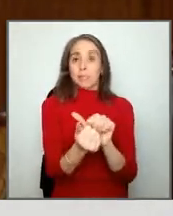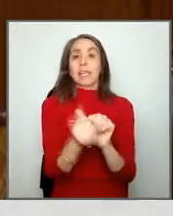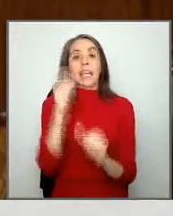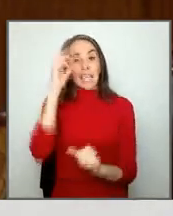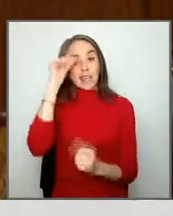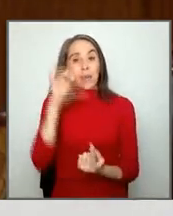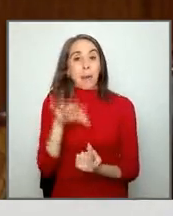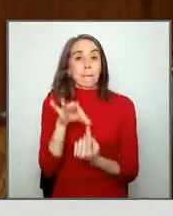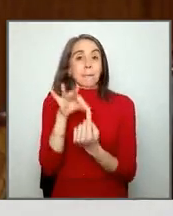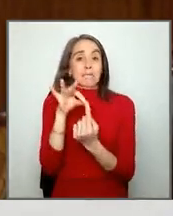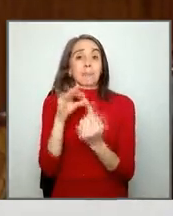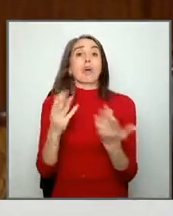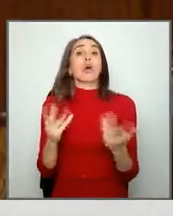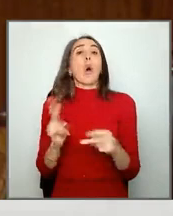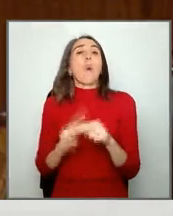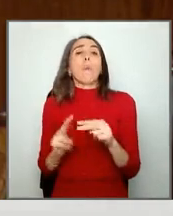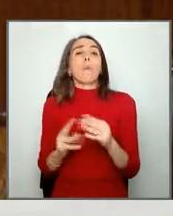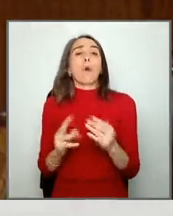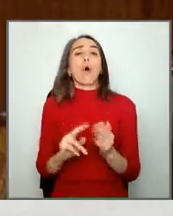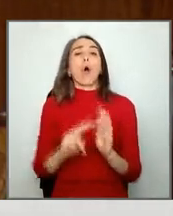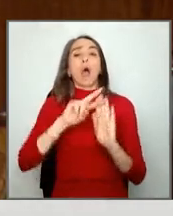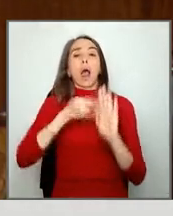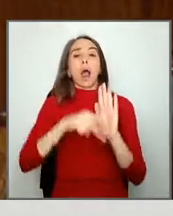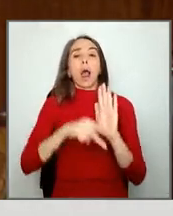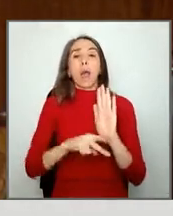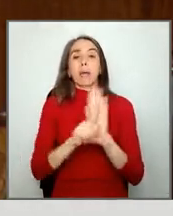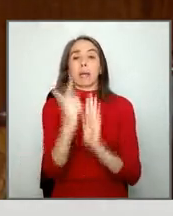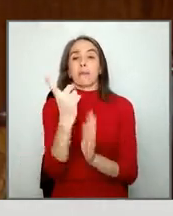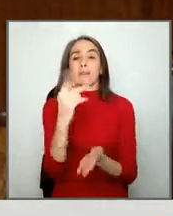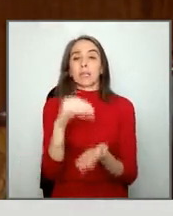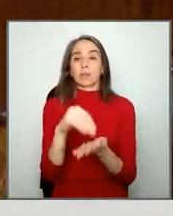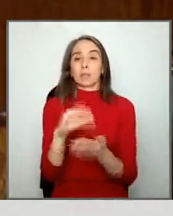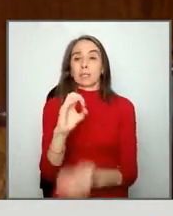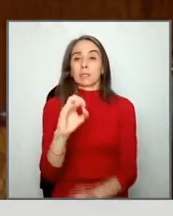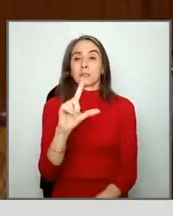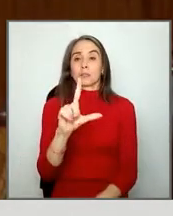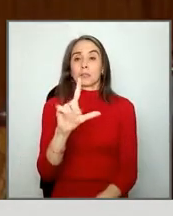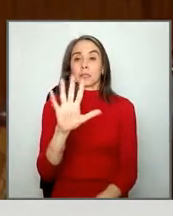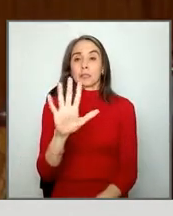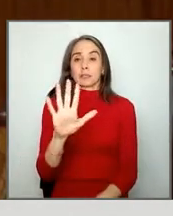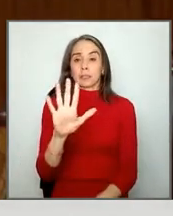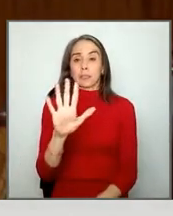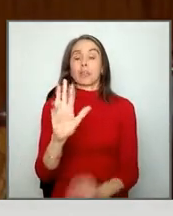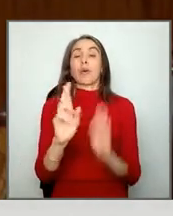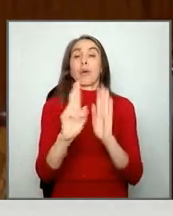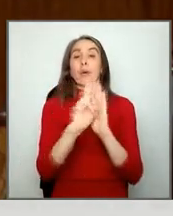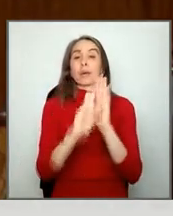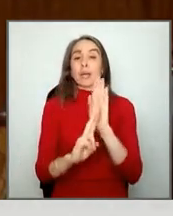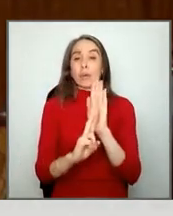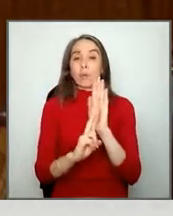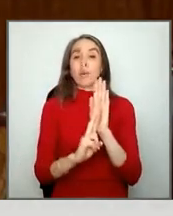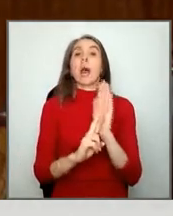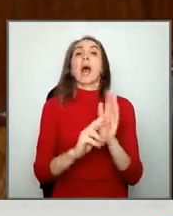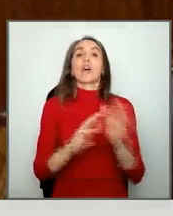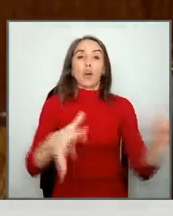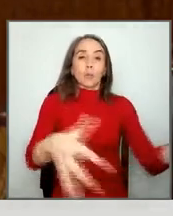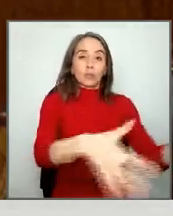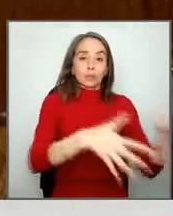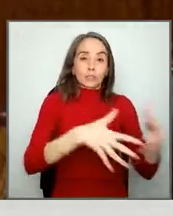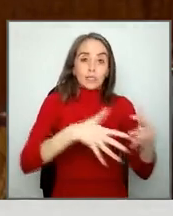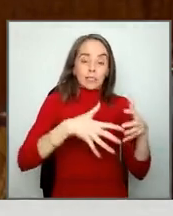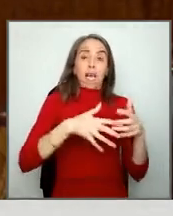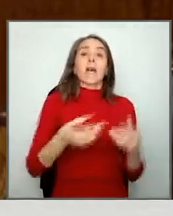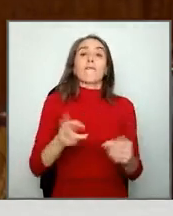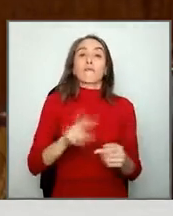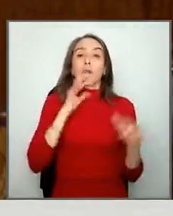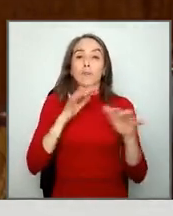propone modificar la ley número 21.075 que regula la recolección reutilización y disposición de aguas